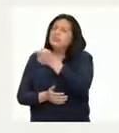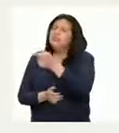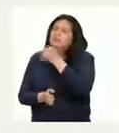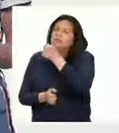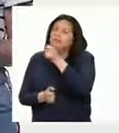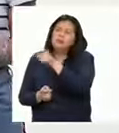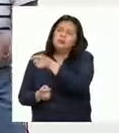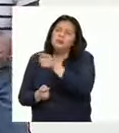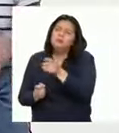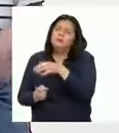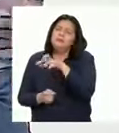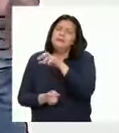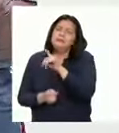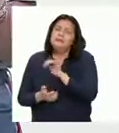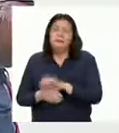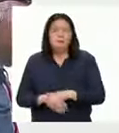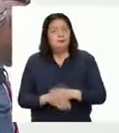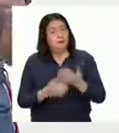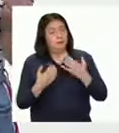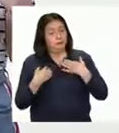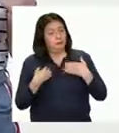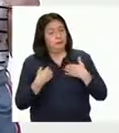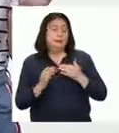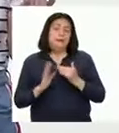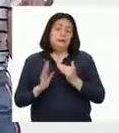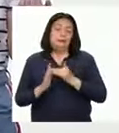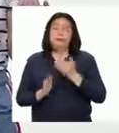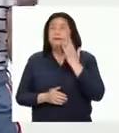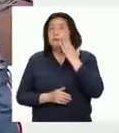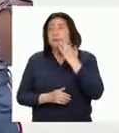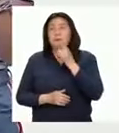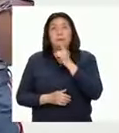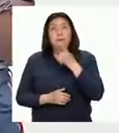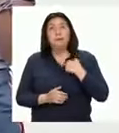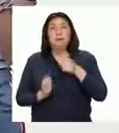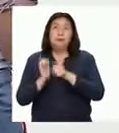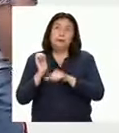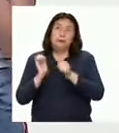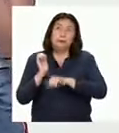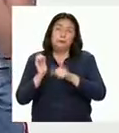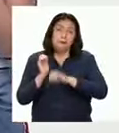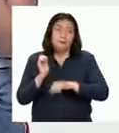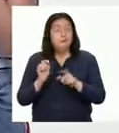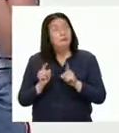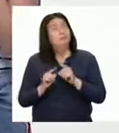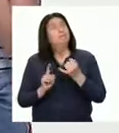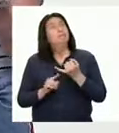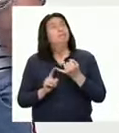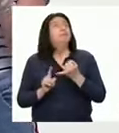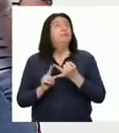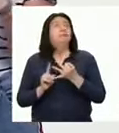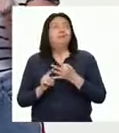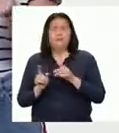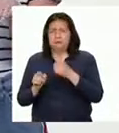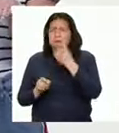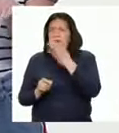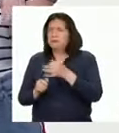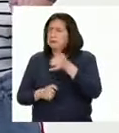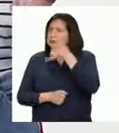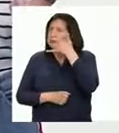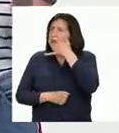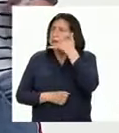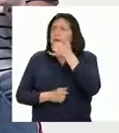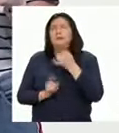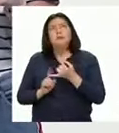entrevistados? Bueno, en mi casa tengo a mi mamá, mi papá, mi hermano que está en casa también, pero creo que puedo llamar